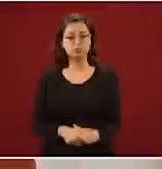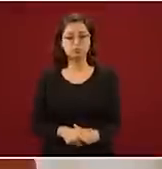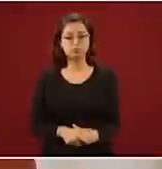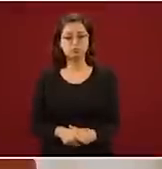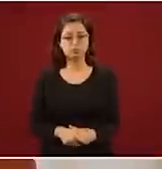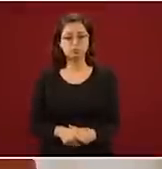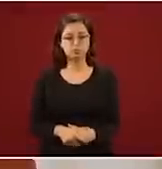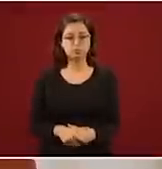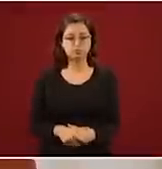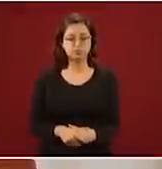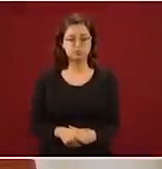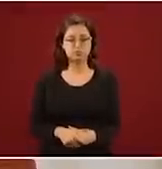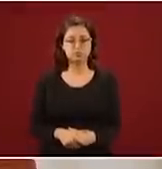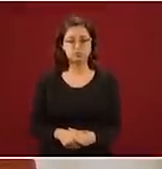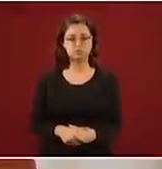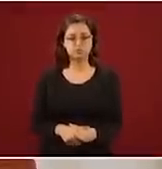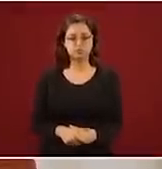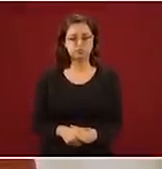que se puedan hacer